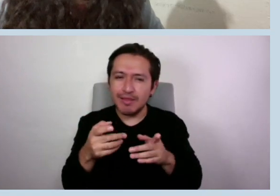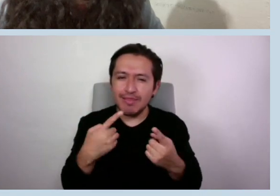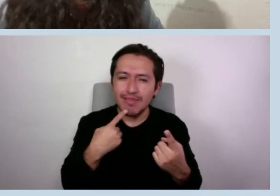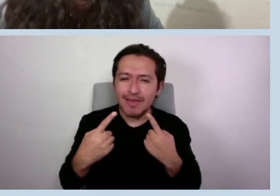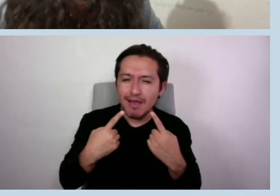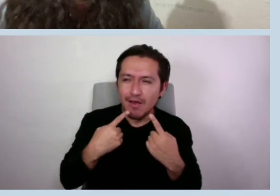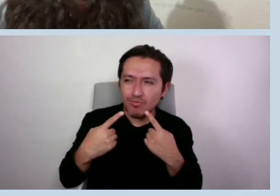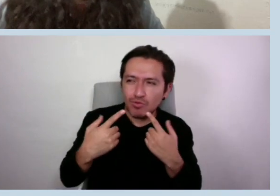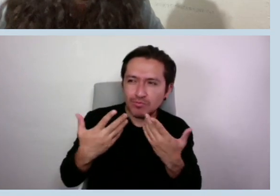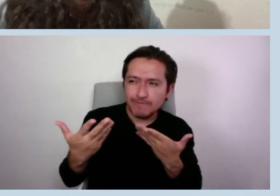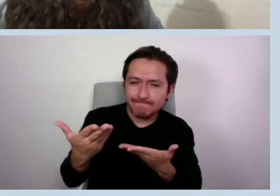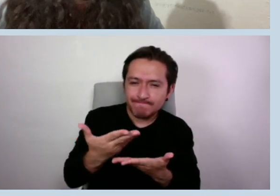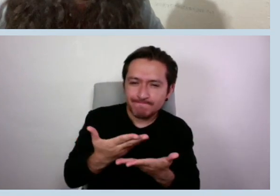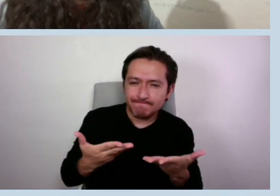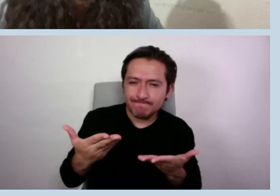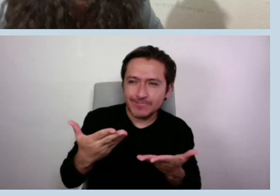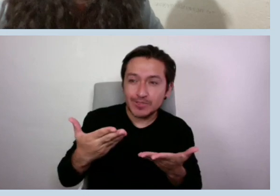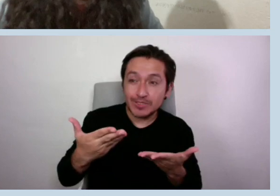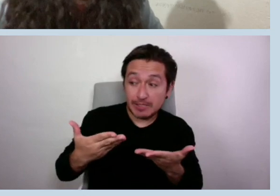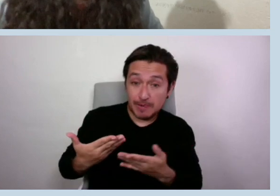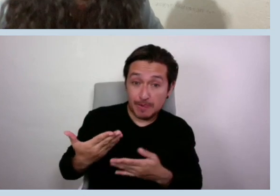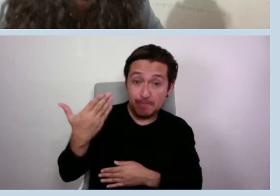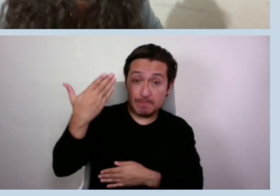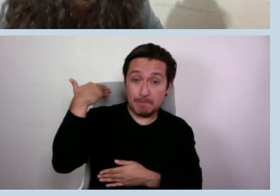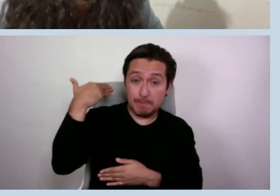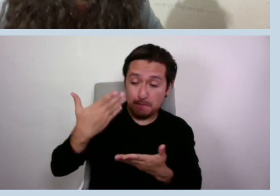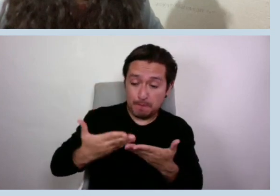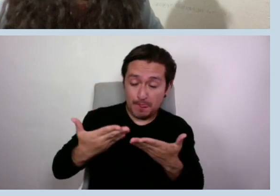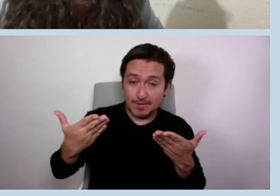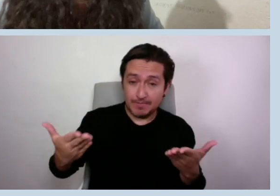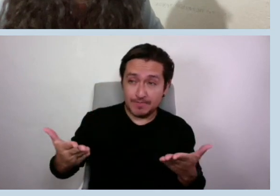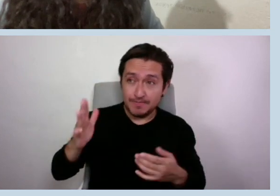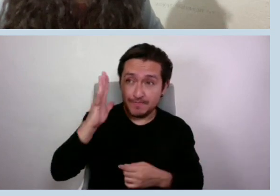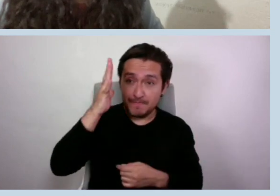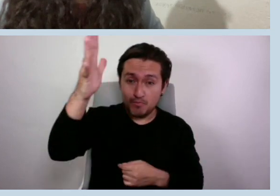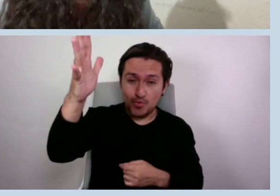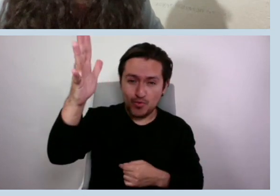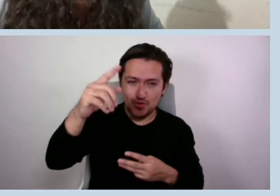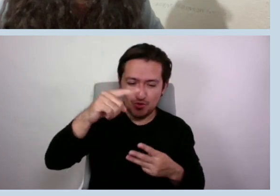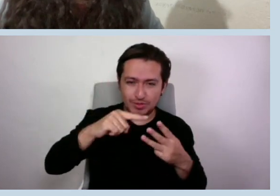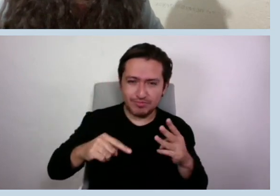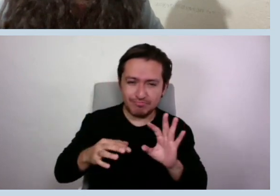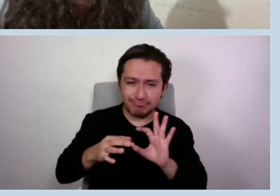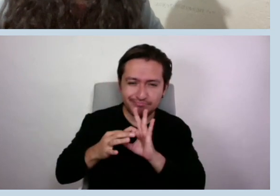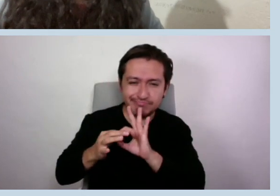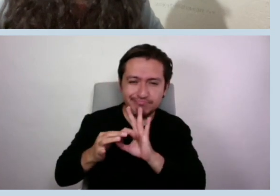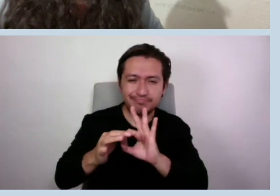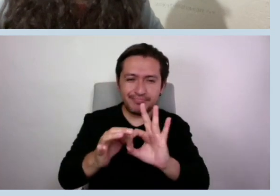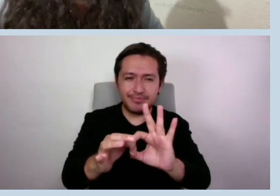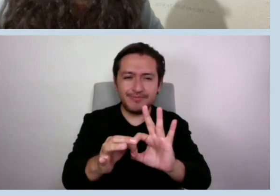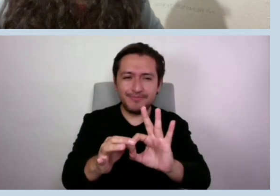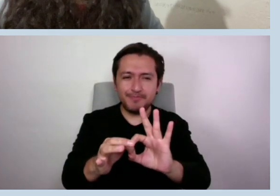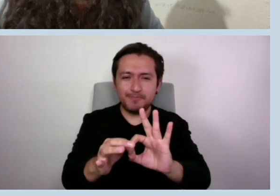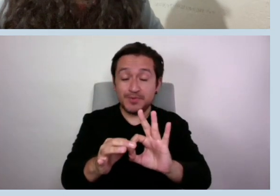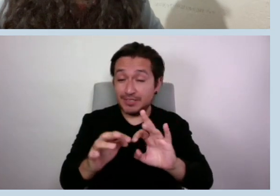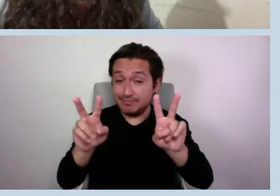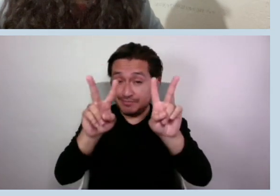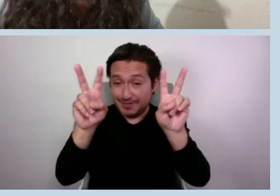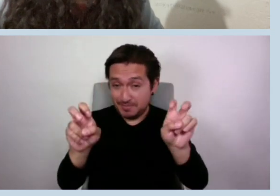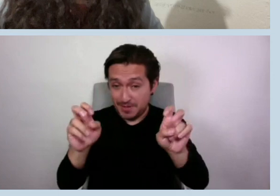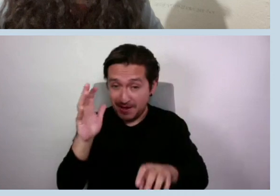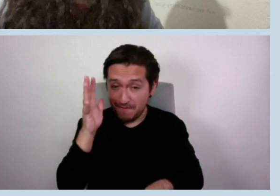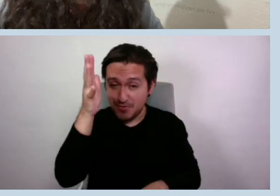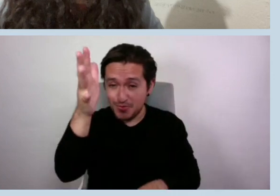pasado Lo presente y lo futuro entonces hablando de futuro pues este fanc